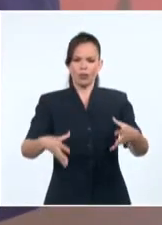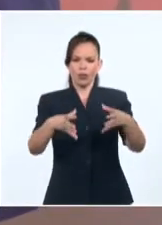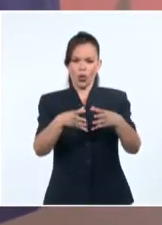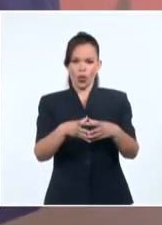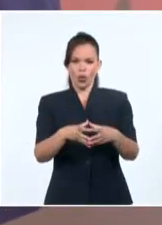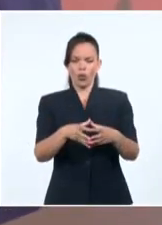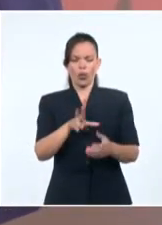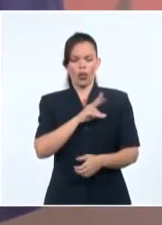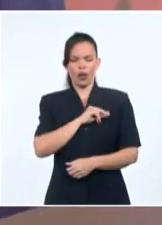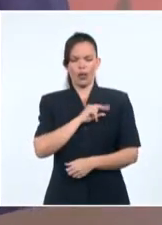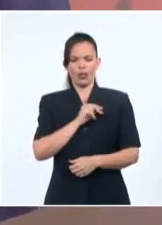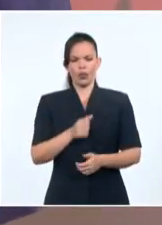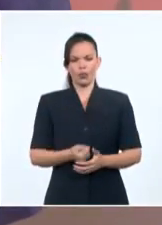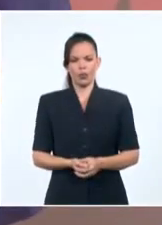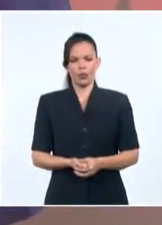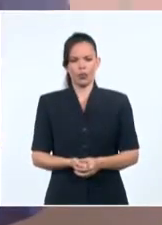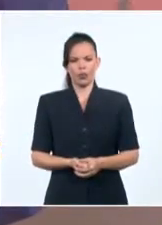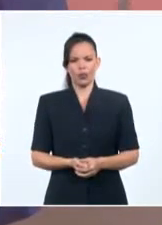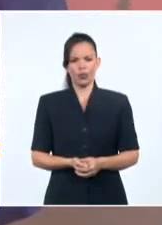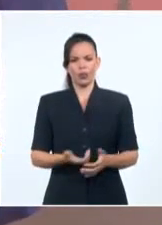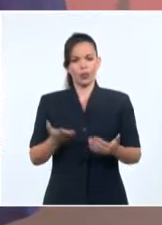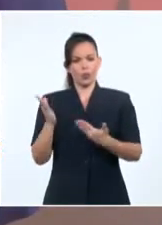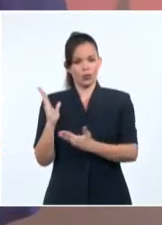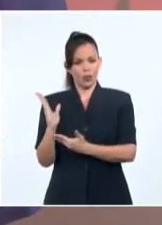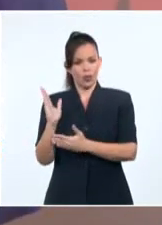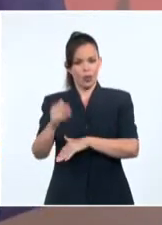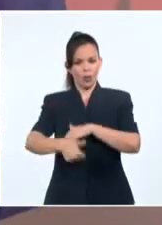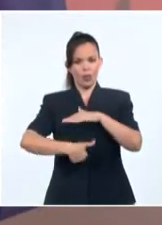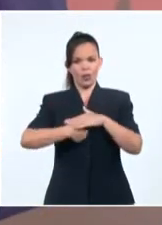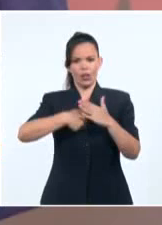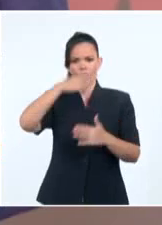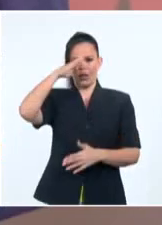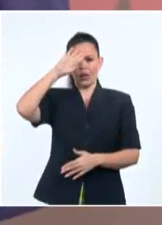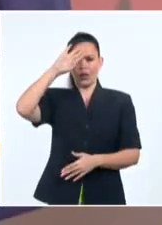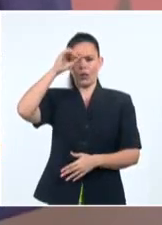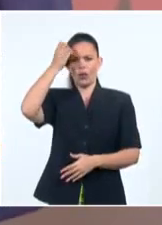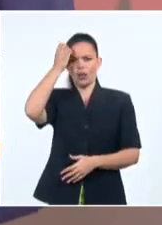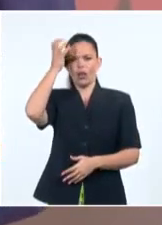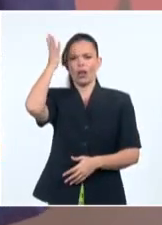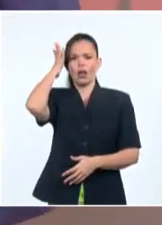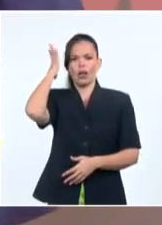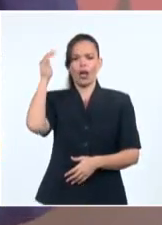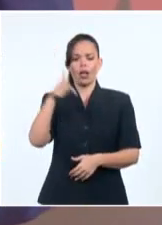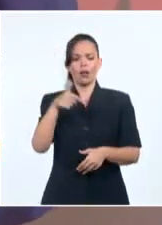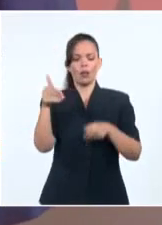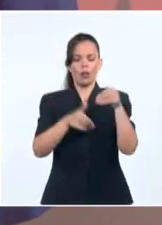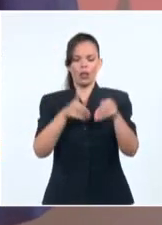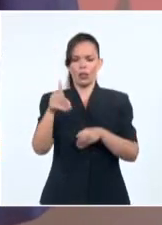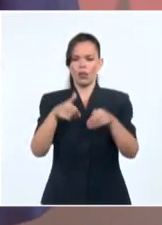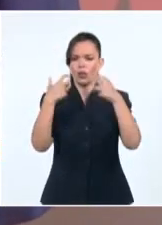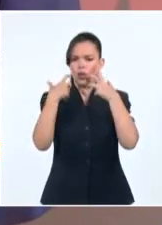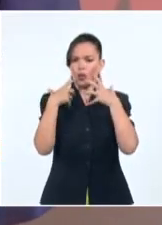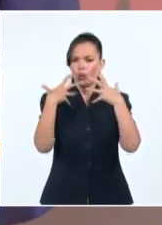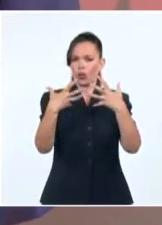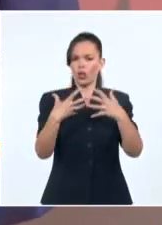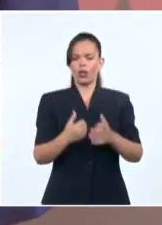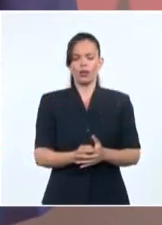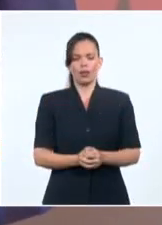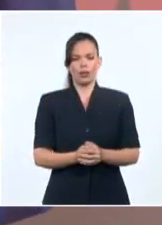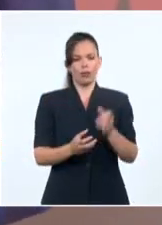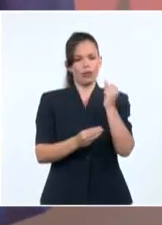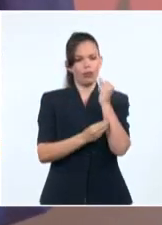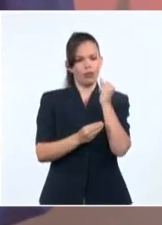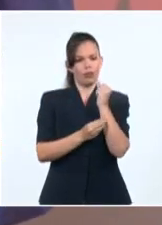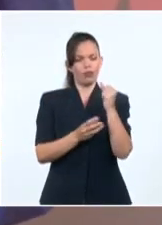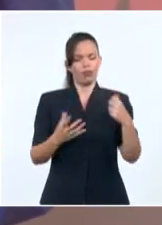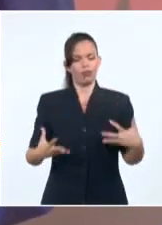señor presidente de la República, en este foro es una señal fuerte del grado de